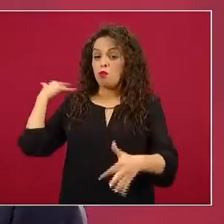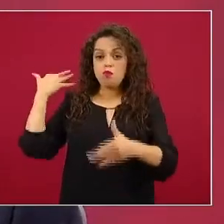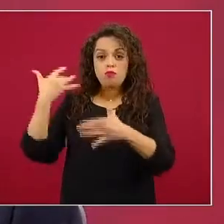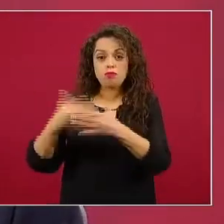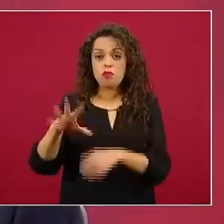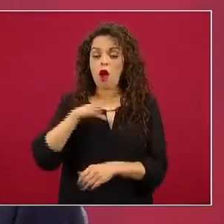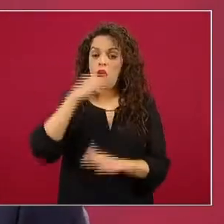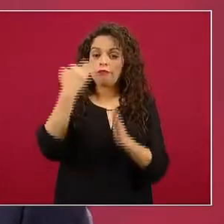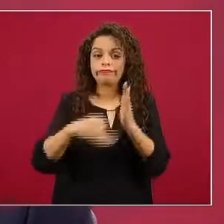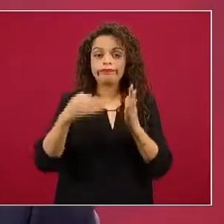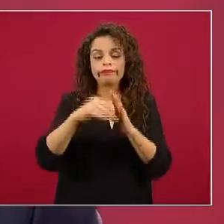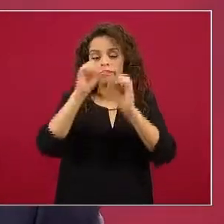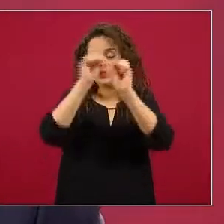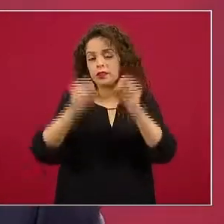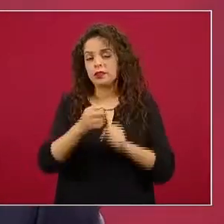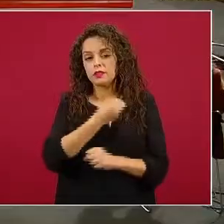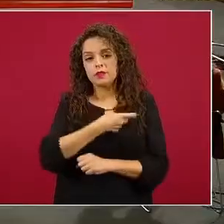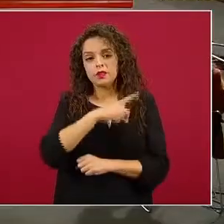salud mexicano.